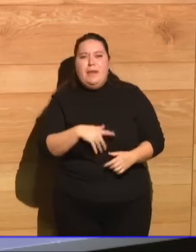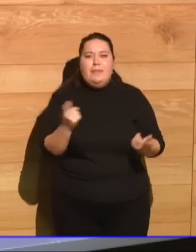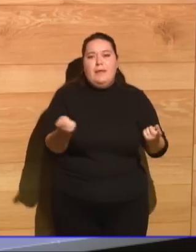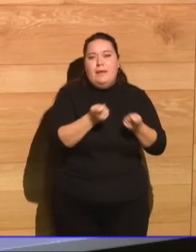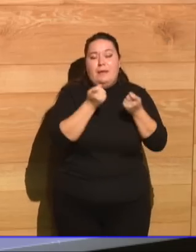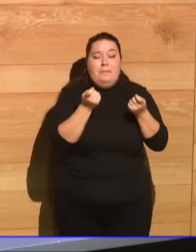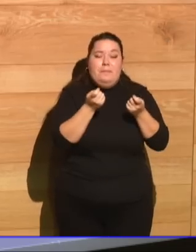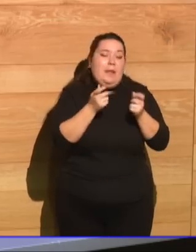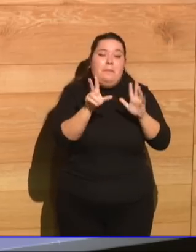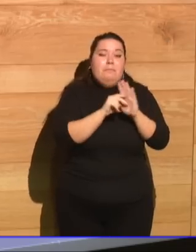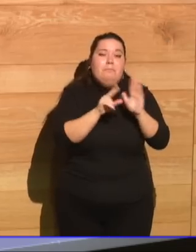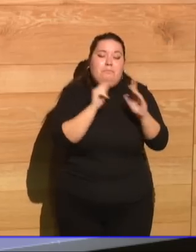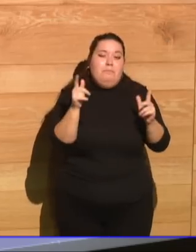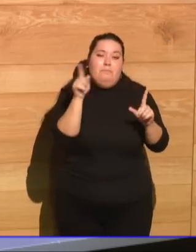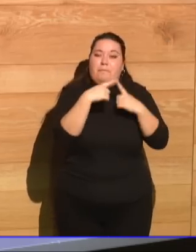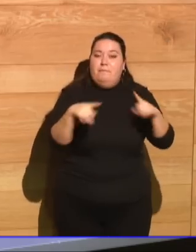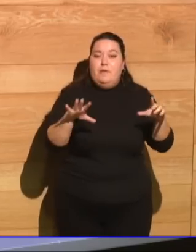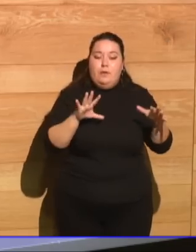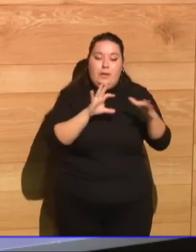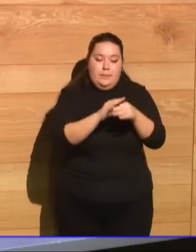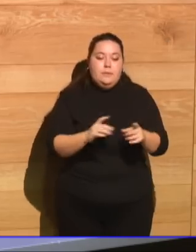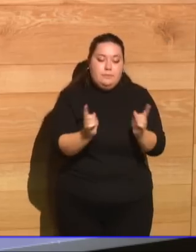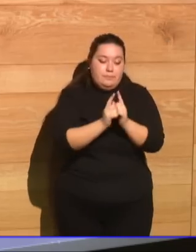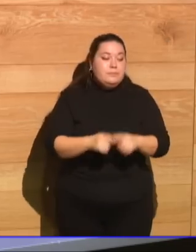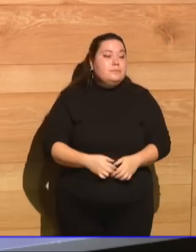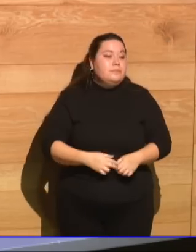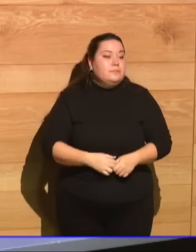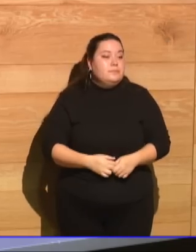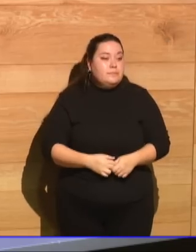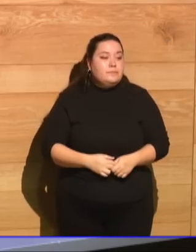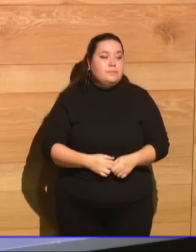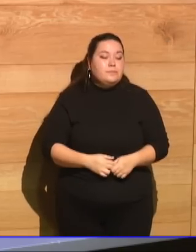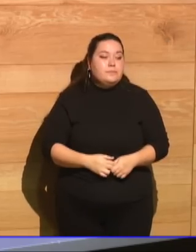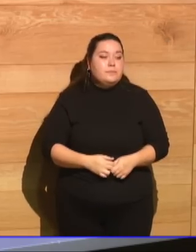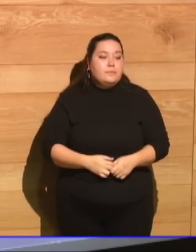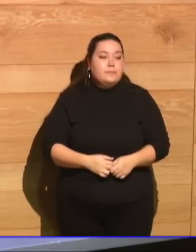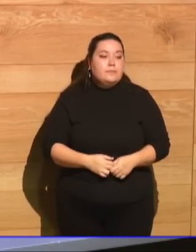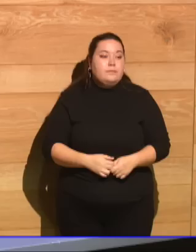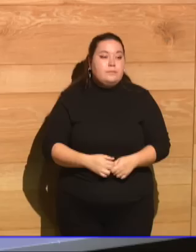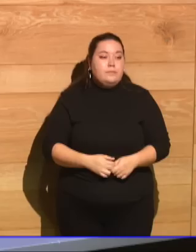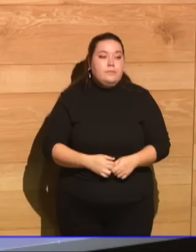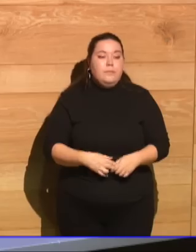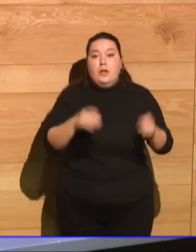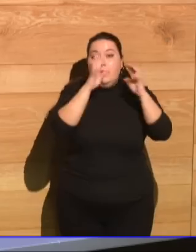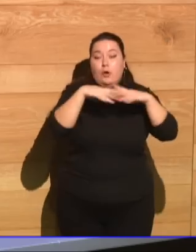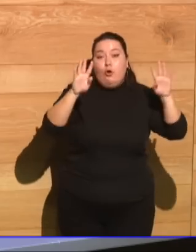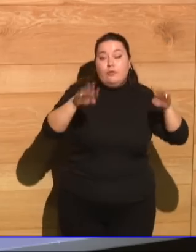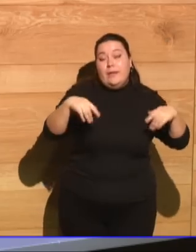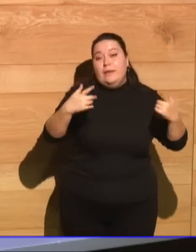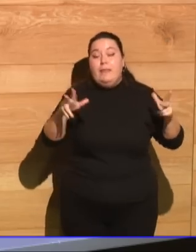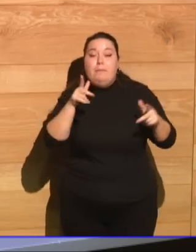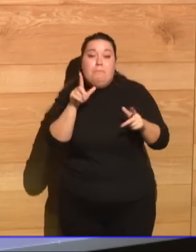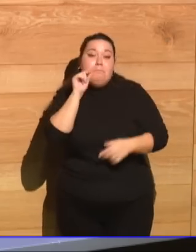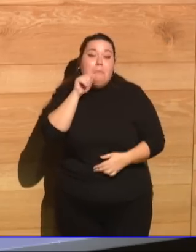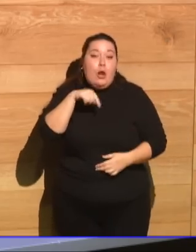si piensas en El Ansia, por ejemplo, también hay más resabio publicitario de Cortina al viento y Paloma ondeando. Ay, qué